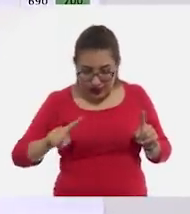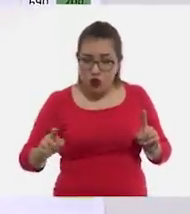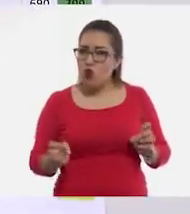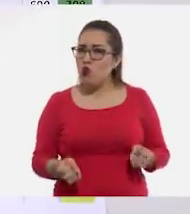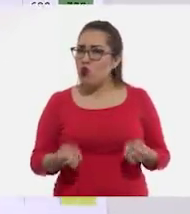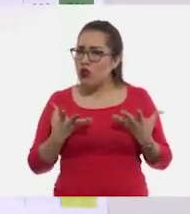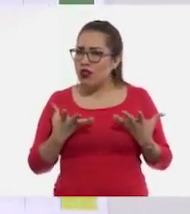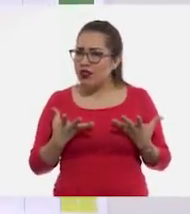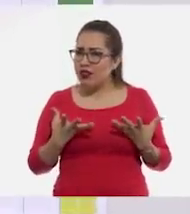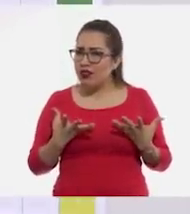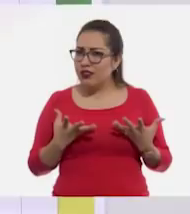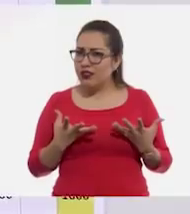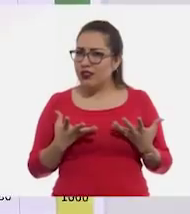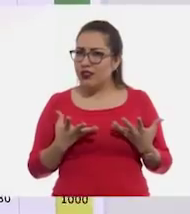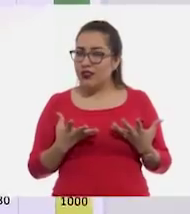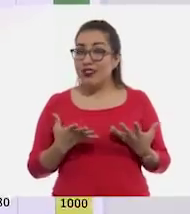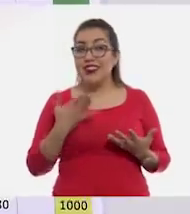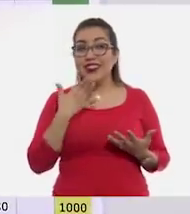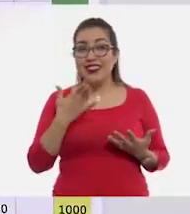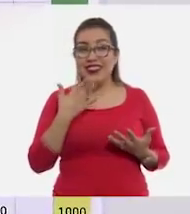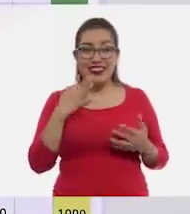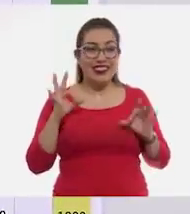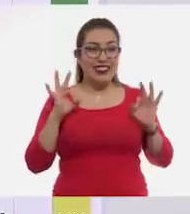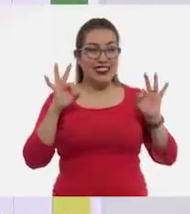unidades? Muy bien,